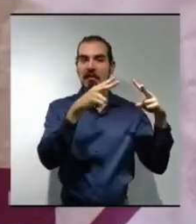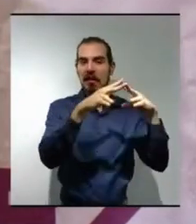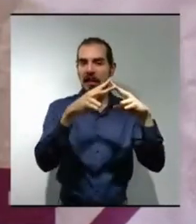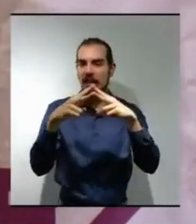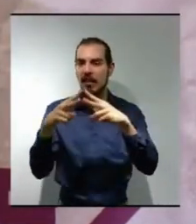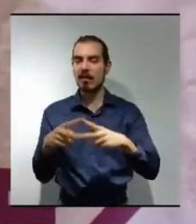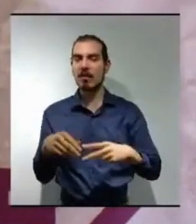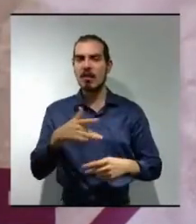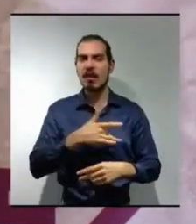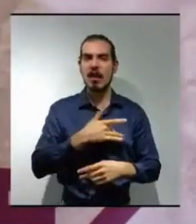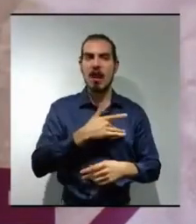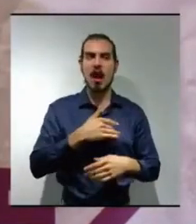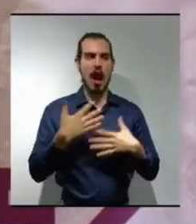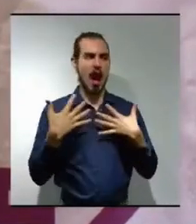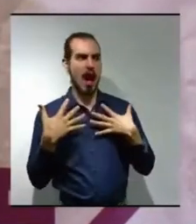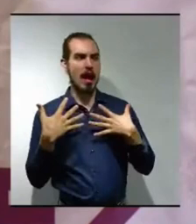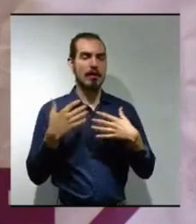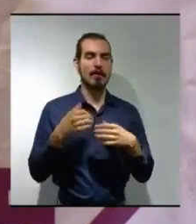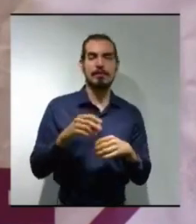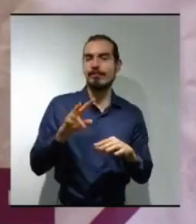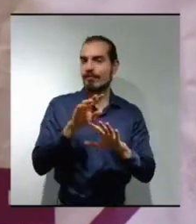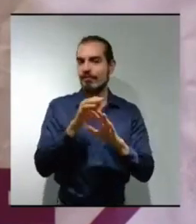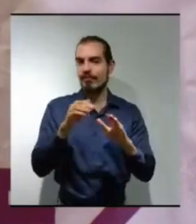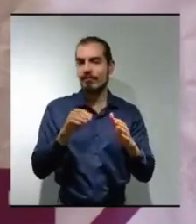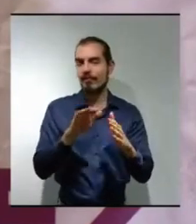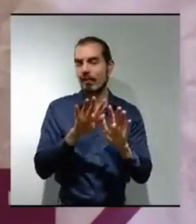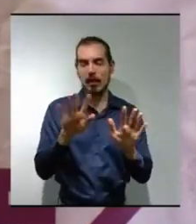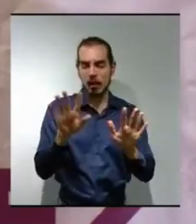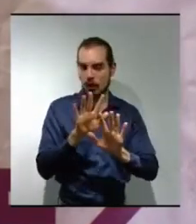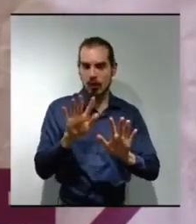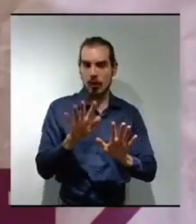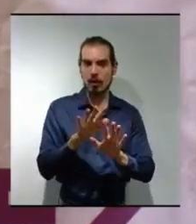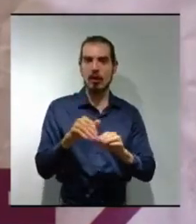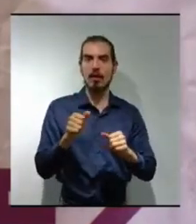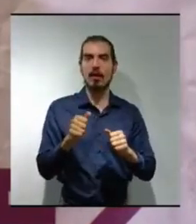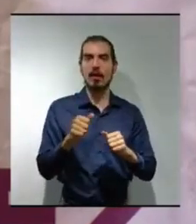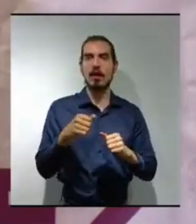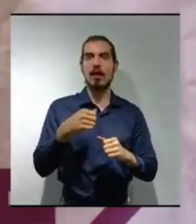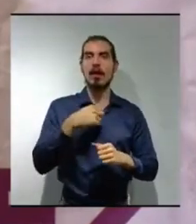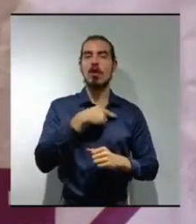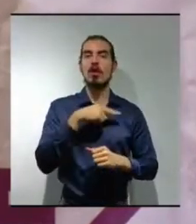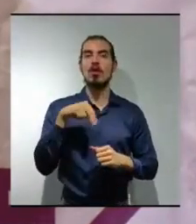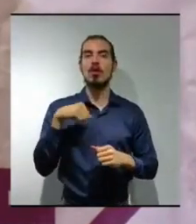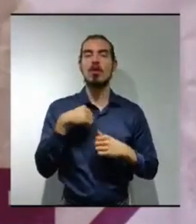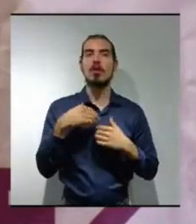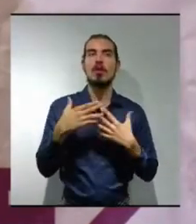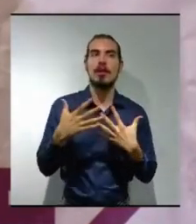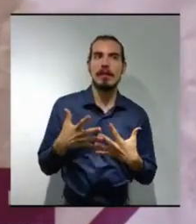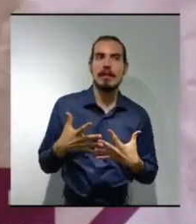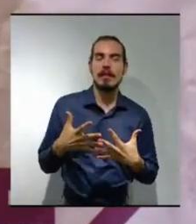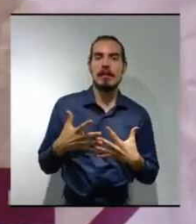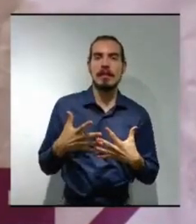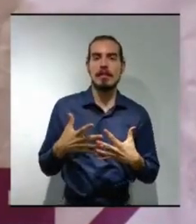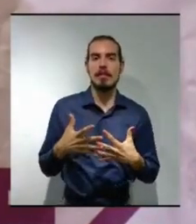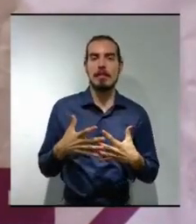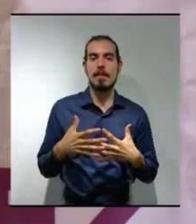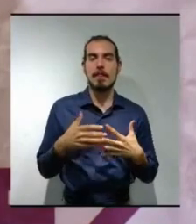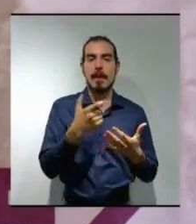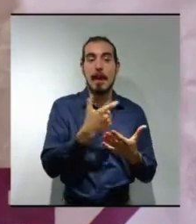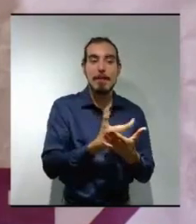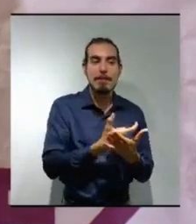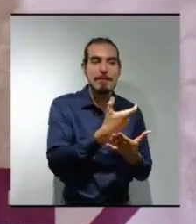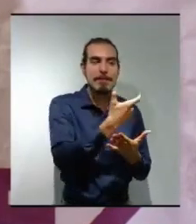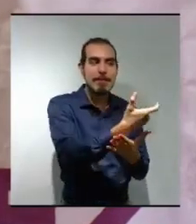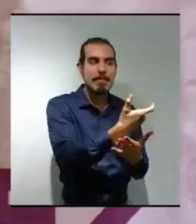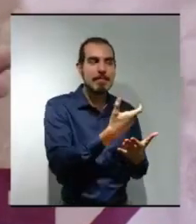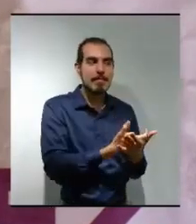quiere sacar, cuando al final de cuentas se les hace un favor, me refiero en el sentido de que pues están pagándole a veces a